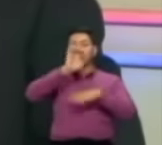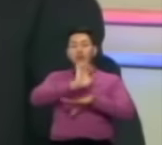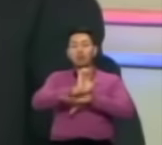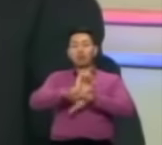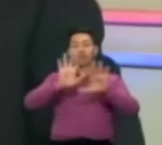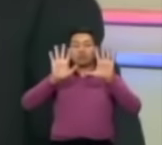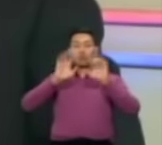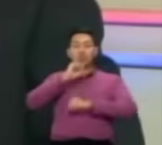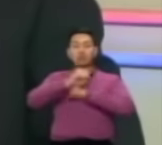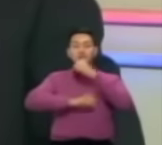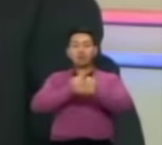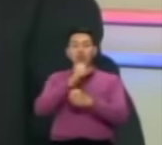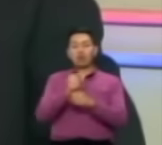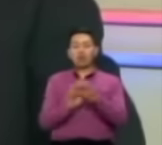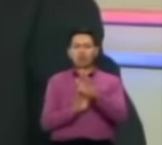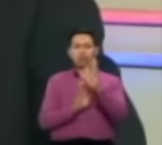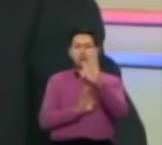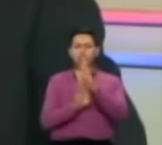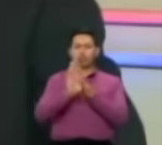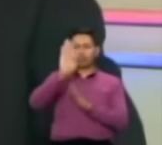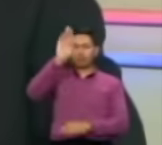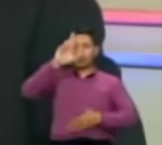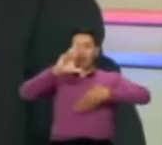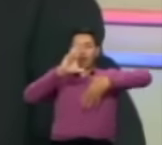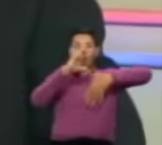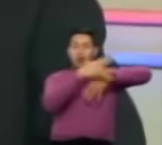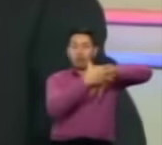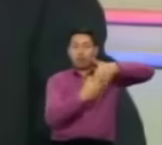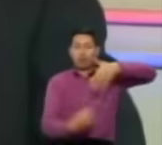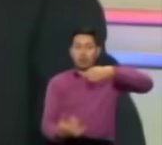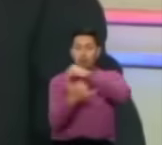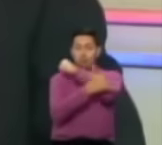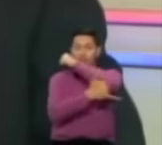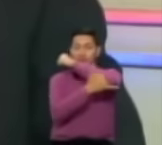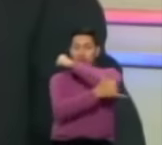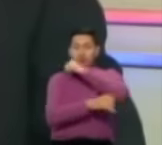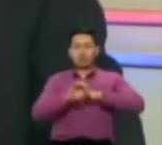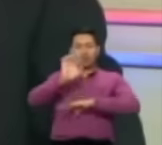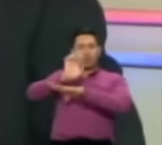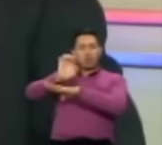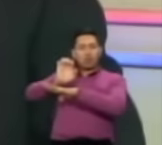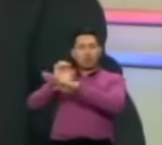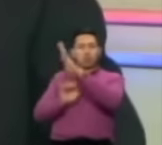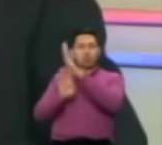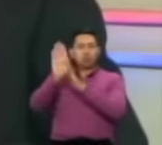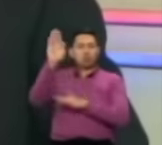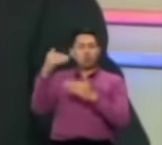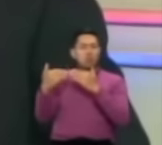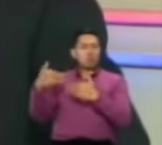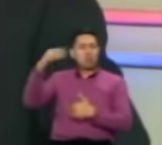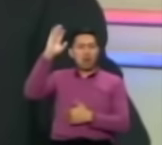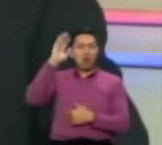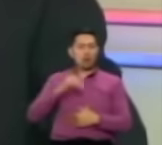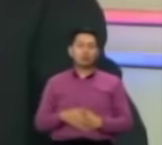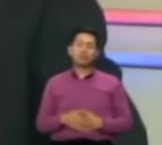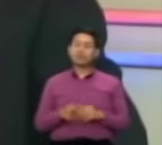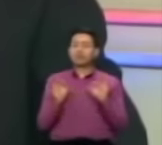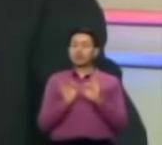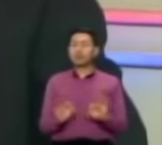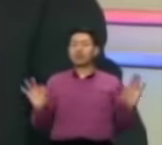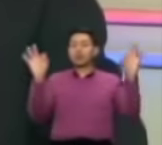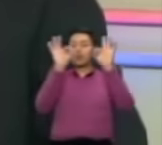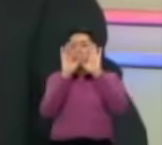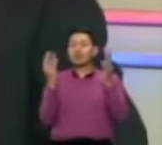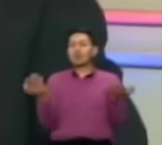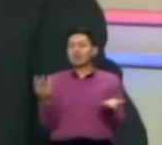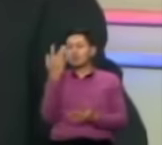ha crecido más que el promedio latinoamericano. Eso hace parte de esta década ganada. Y una parte importante de ese crecimiento está explicado por la importante